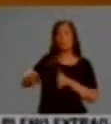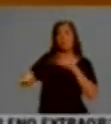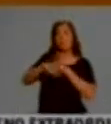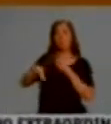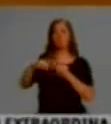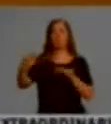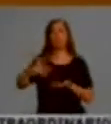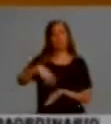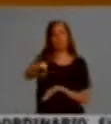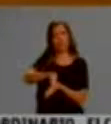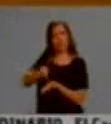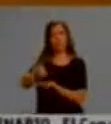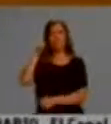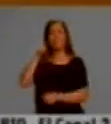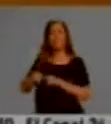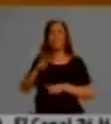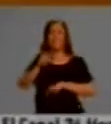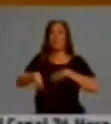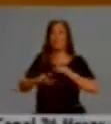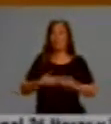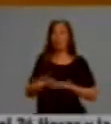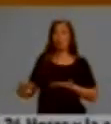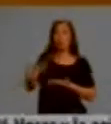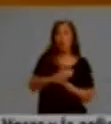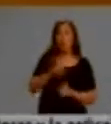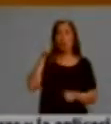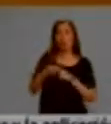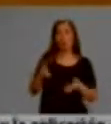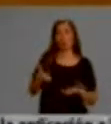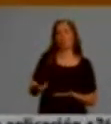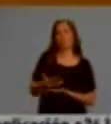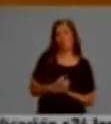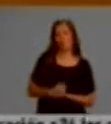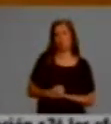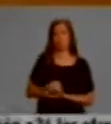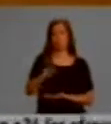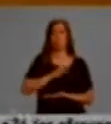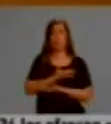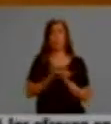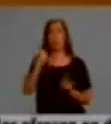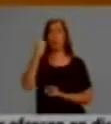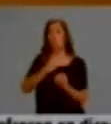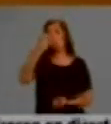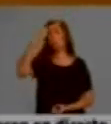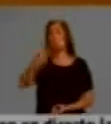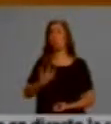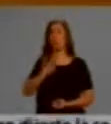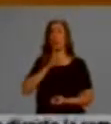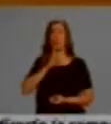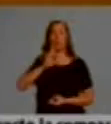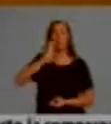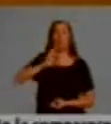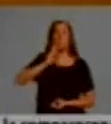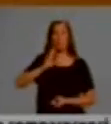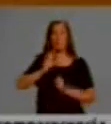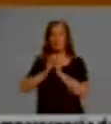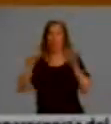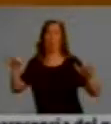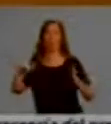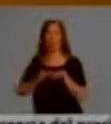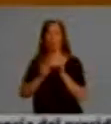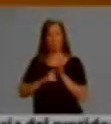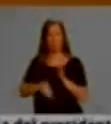para todos y entre todos. Señorías, algunos creen que la corrupción está extendida por todo el